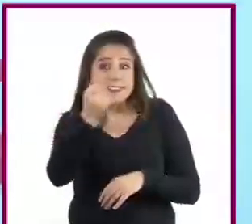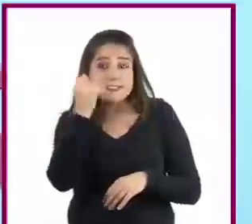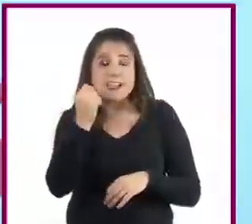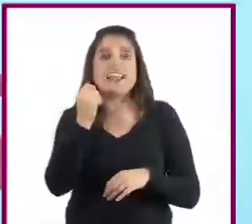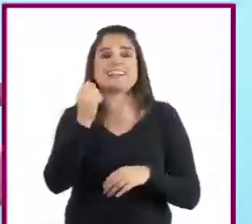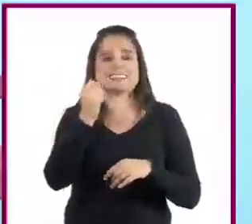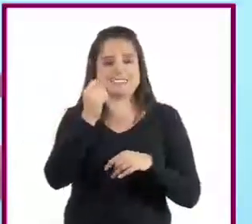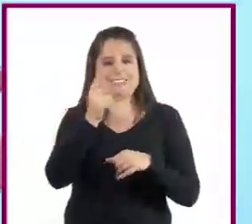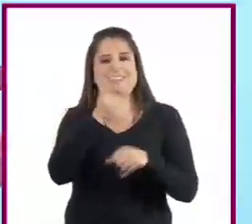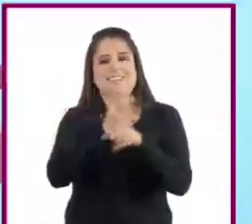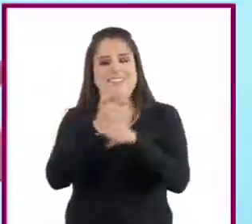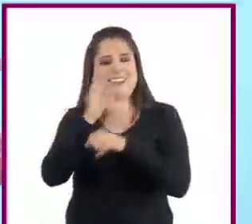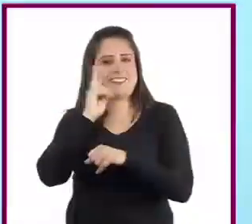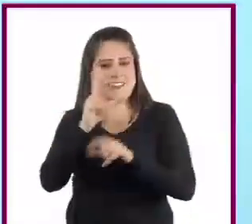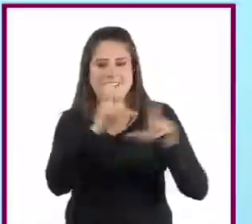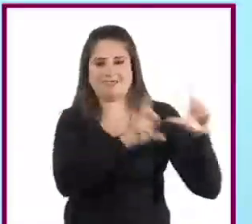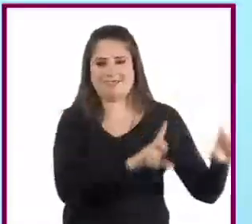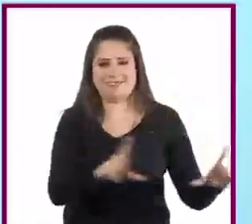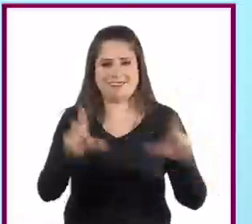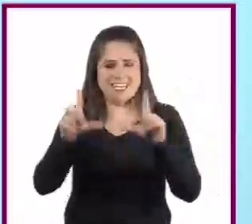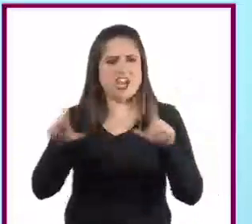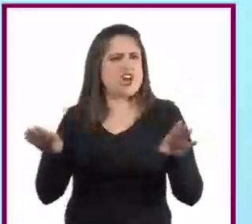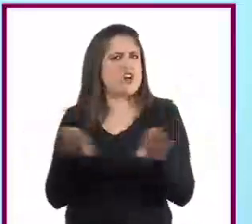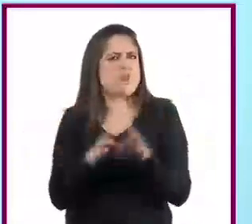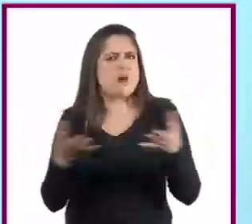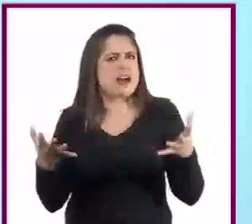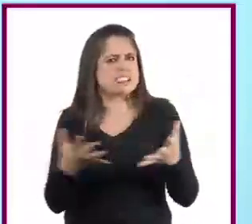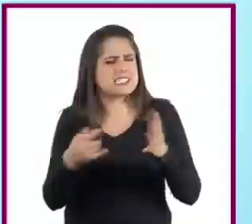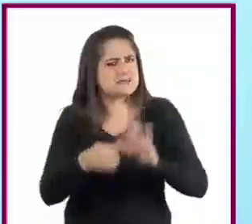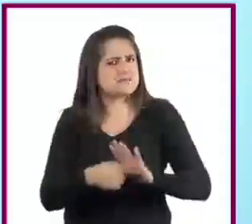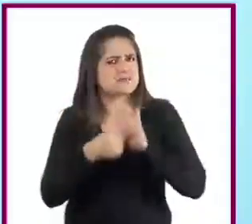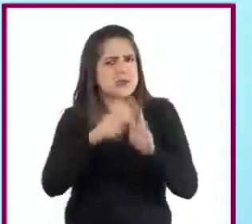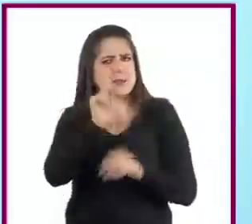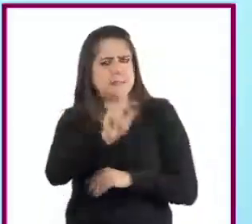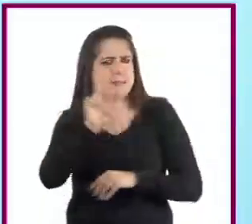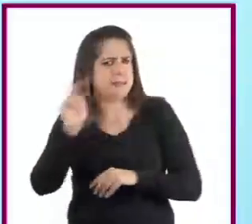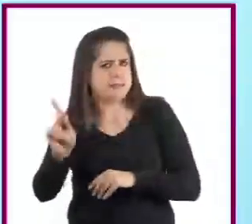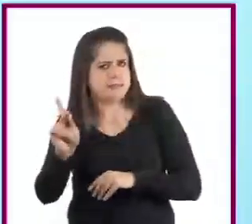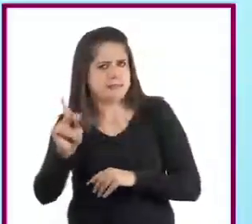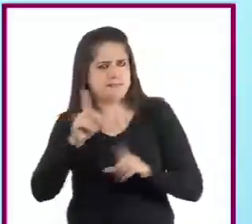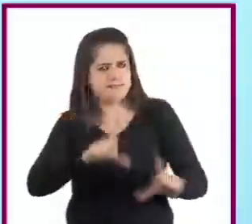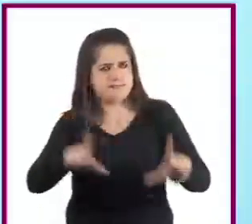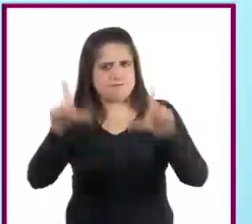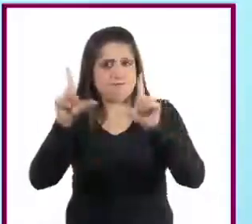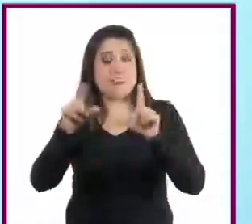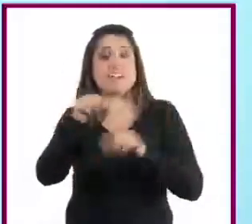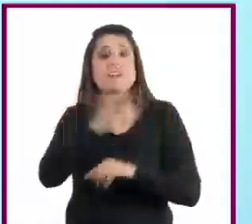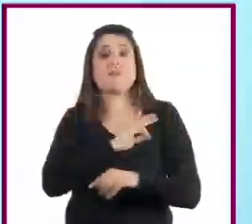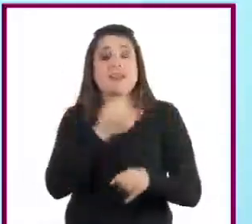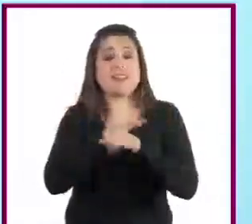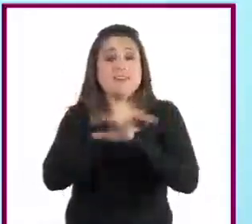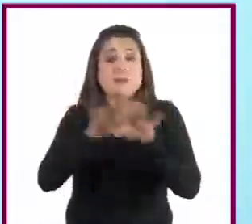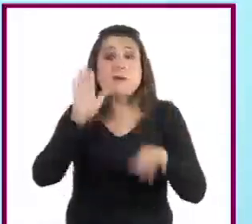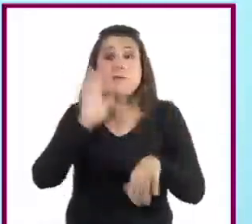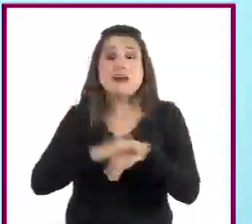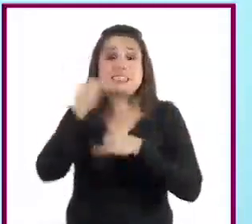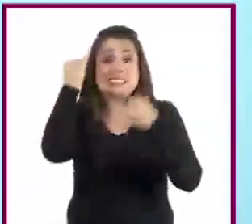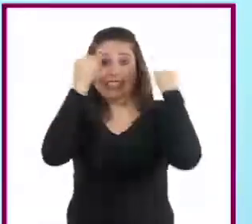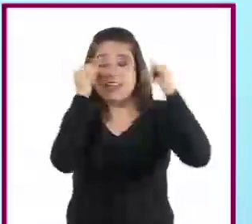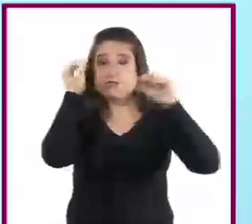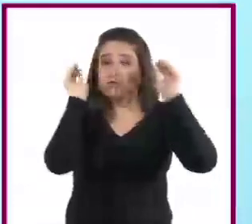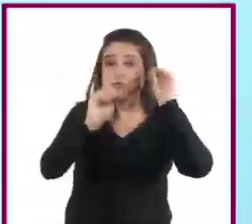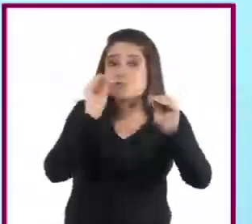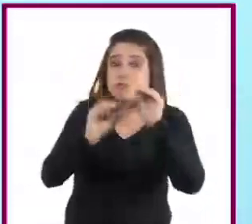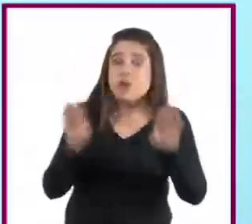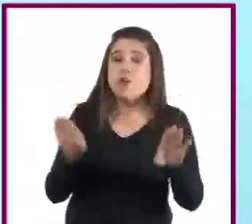los invitamos a ver el video Cómo hacer una presentación en PowerPoint, que les dará muchas ideas acerca de cómo